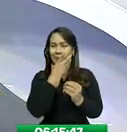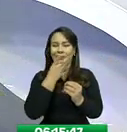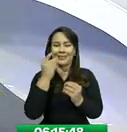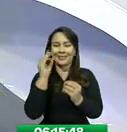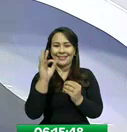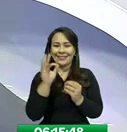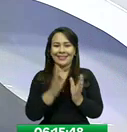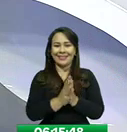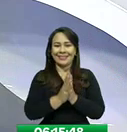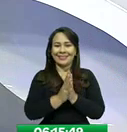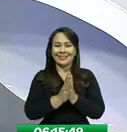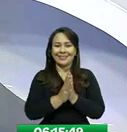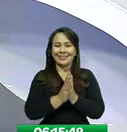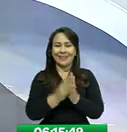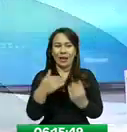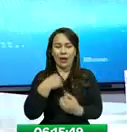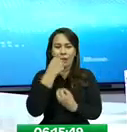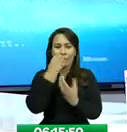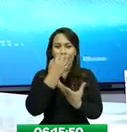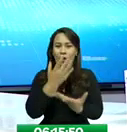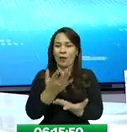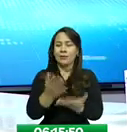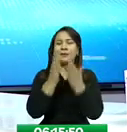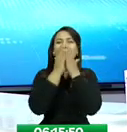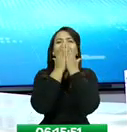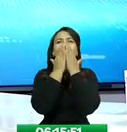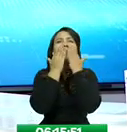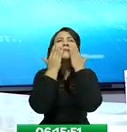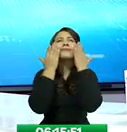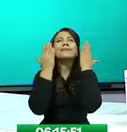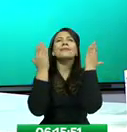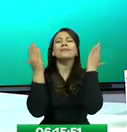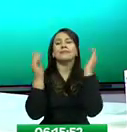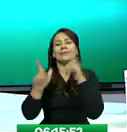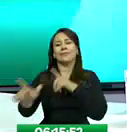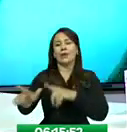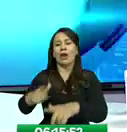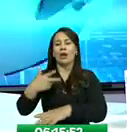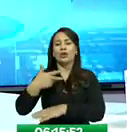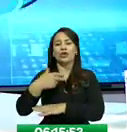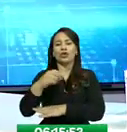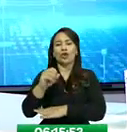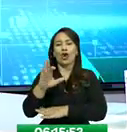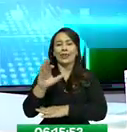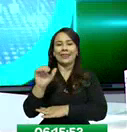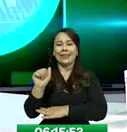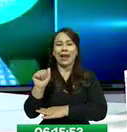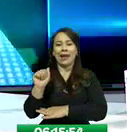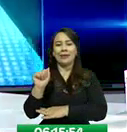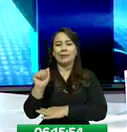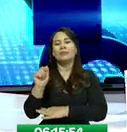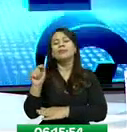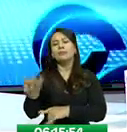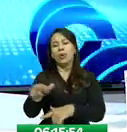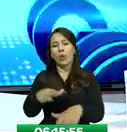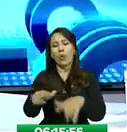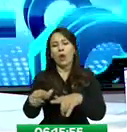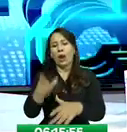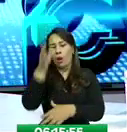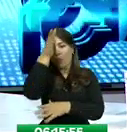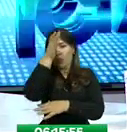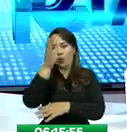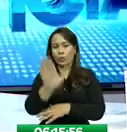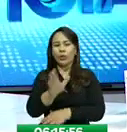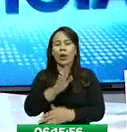refrescante. Eso, a ver, cuénteme. Le cuento que rodeado de naturaleza, el Valle del Chota es un lugar cargado de tradición y cultura de